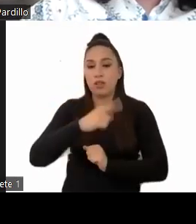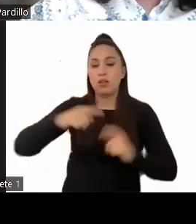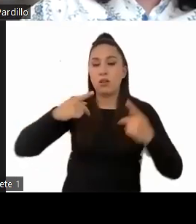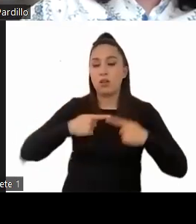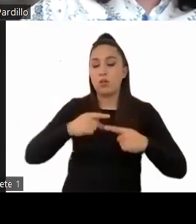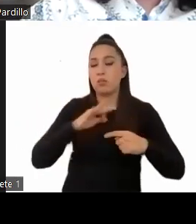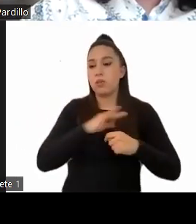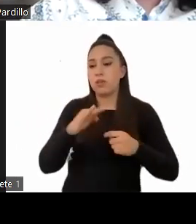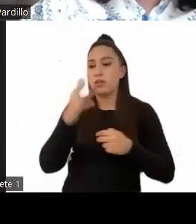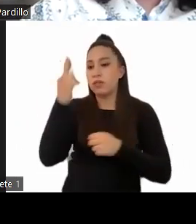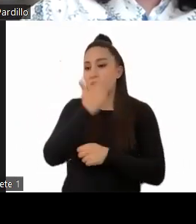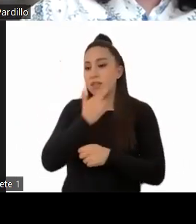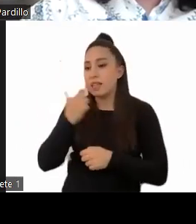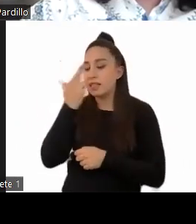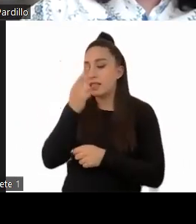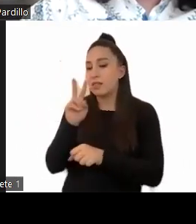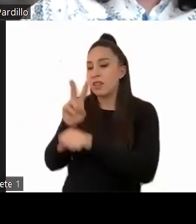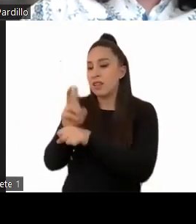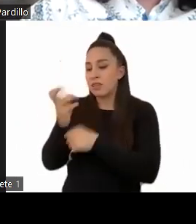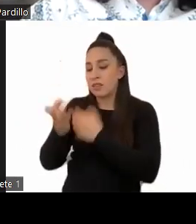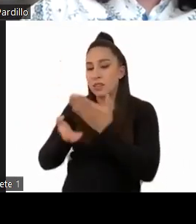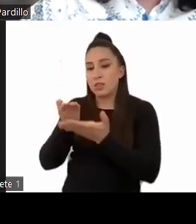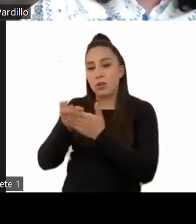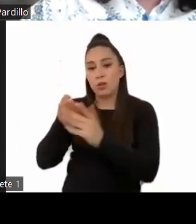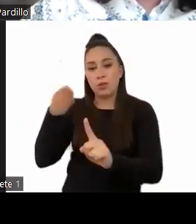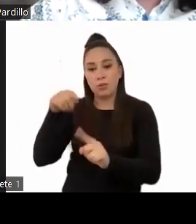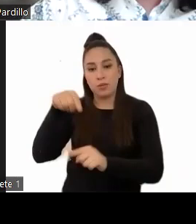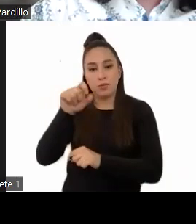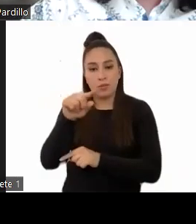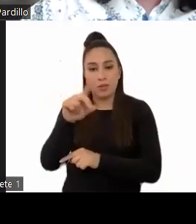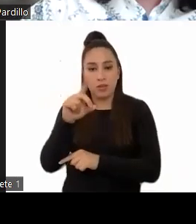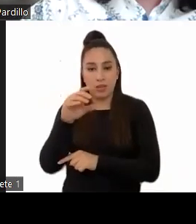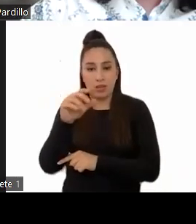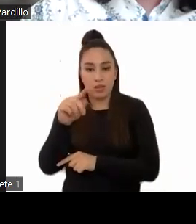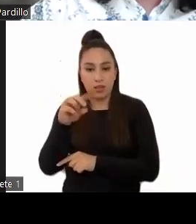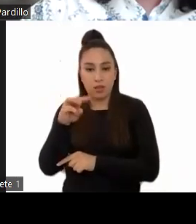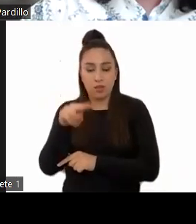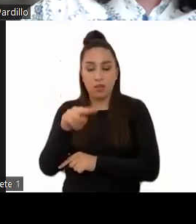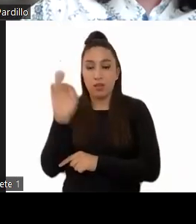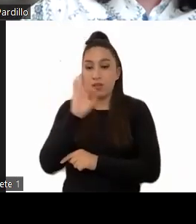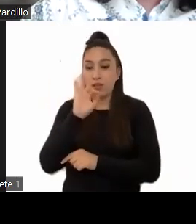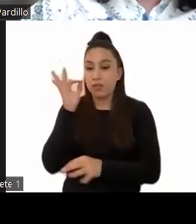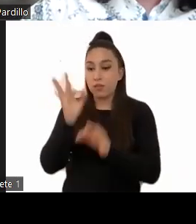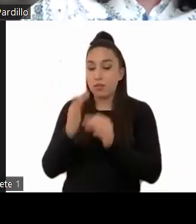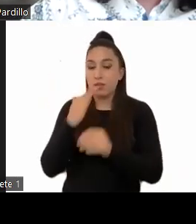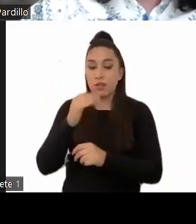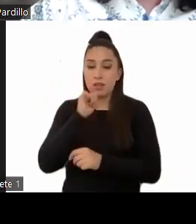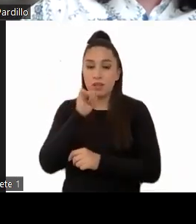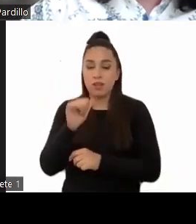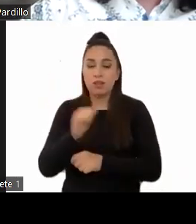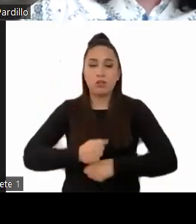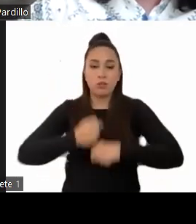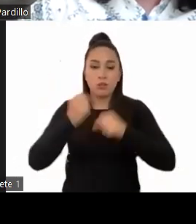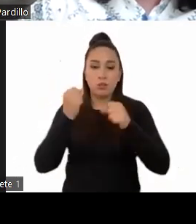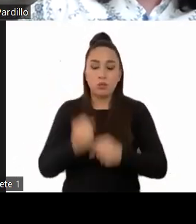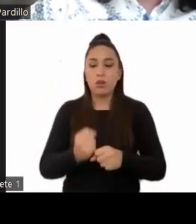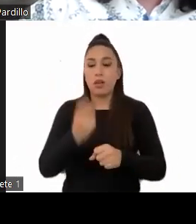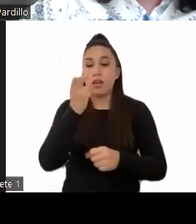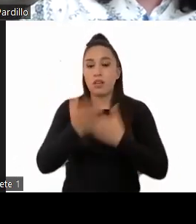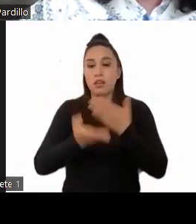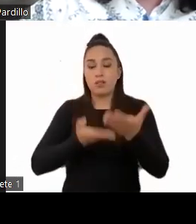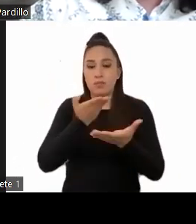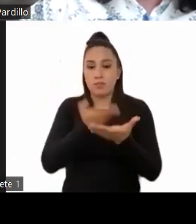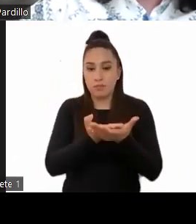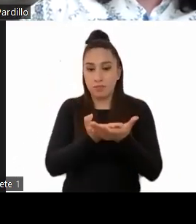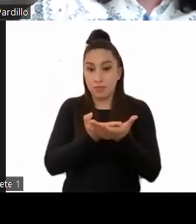de la iniciativa material del dictamen. De no ser el caso, se podría correr el riesgo de invalidar el dictamen